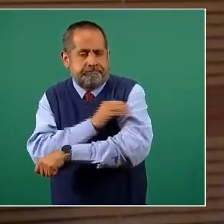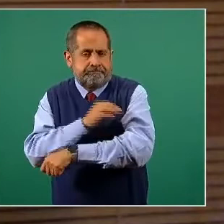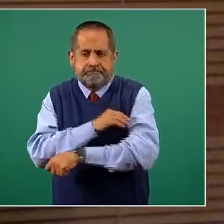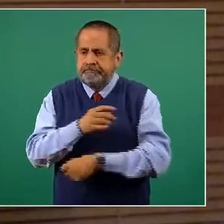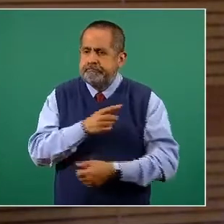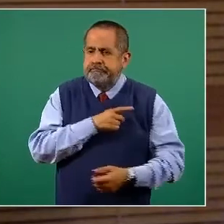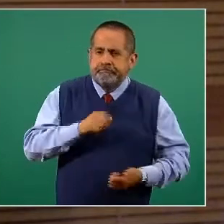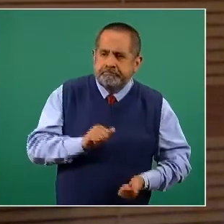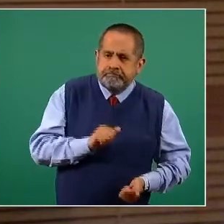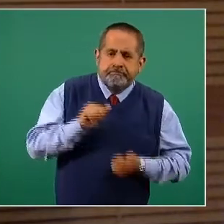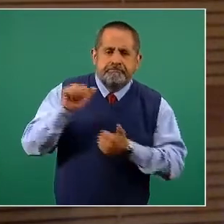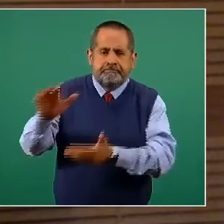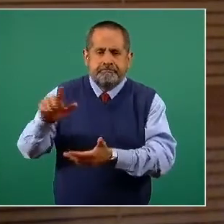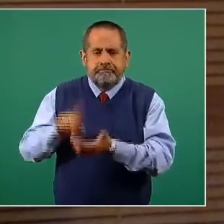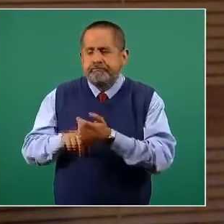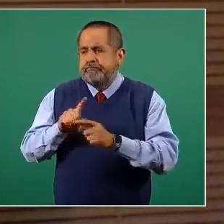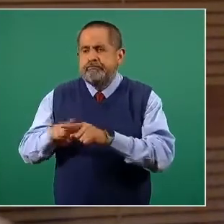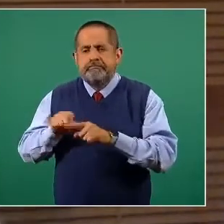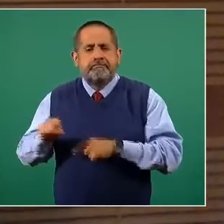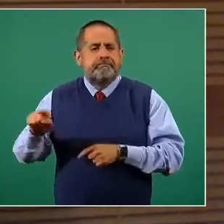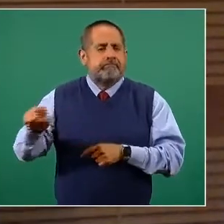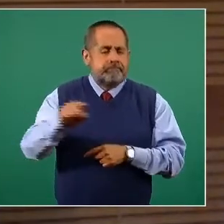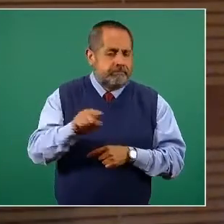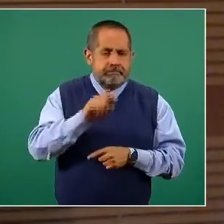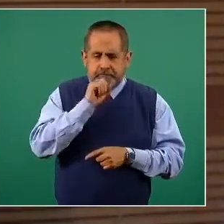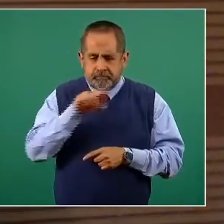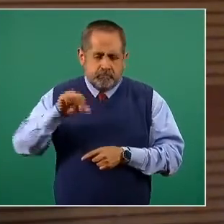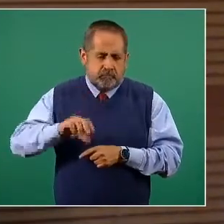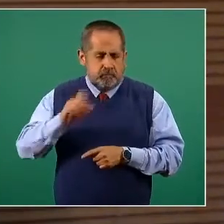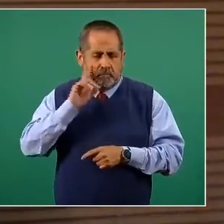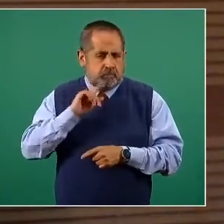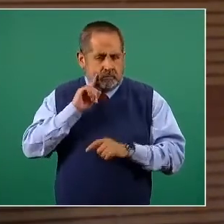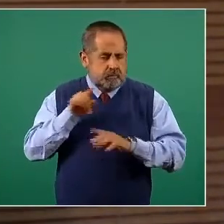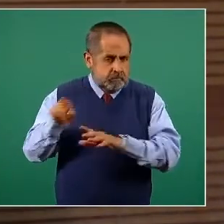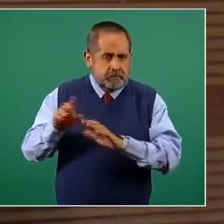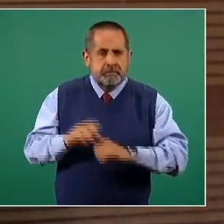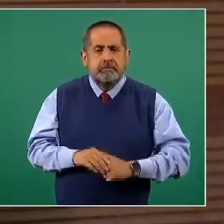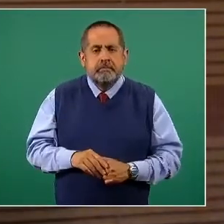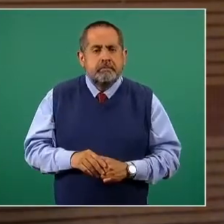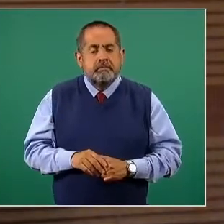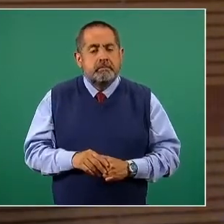transportando hacia las entidades federativas, tanto hoy como mañana,